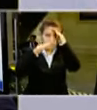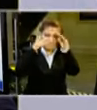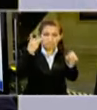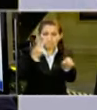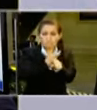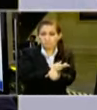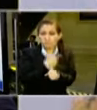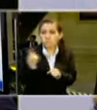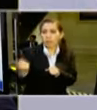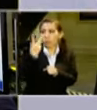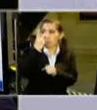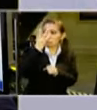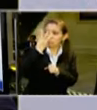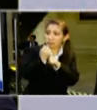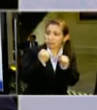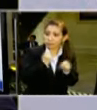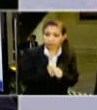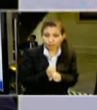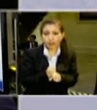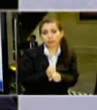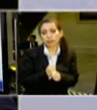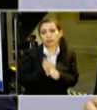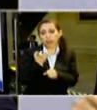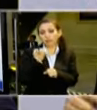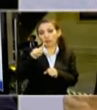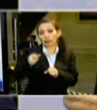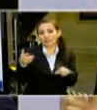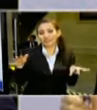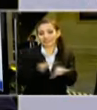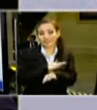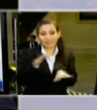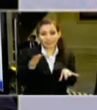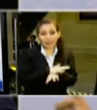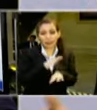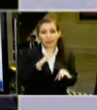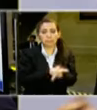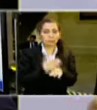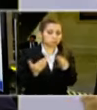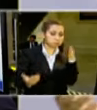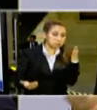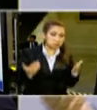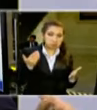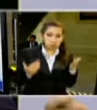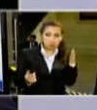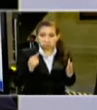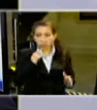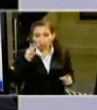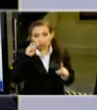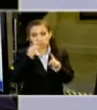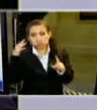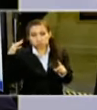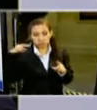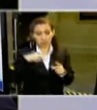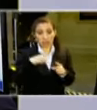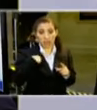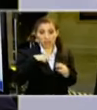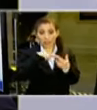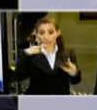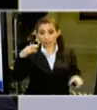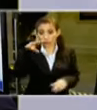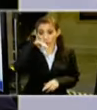hace 2 o 3 años, que es una modificación, llamémosle, en el balance o la perspectiva de las relaciones con